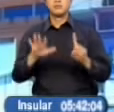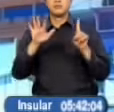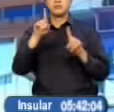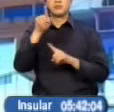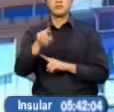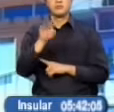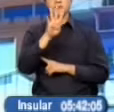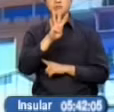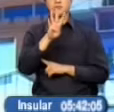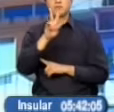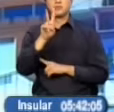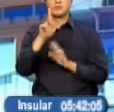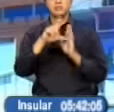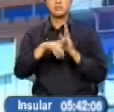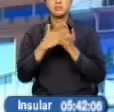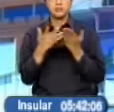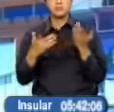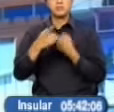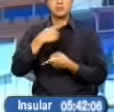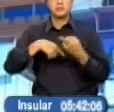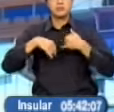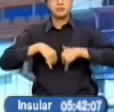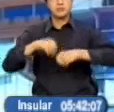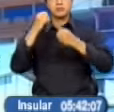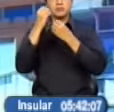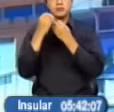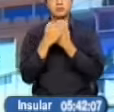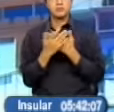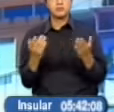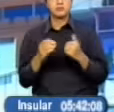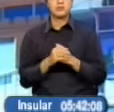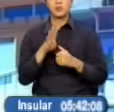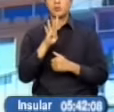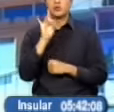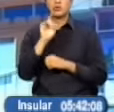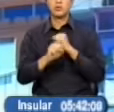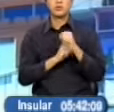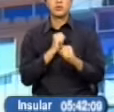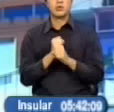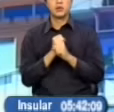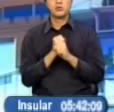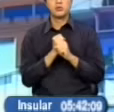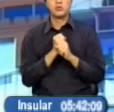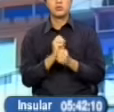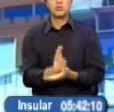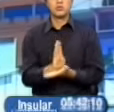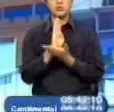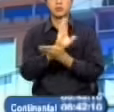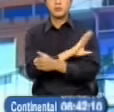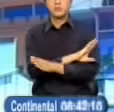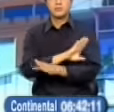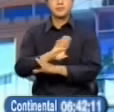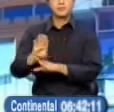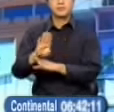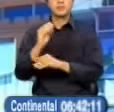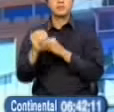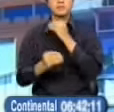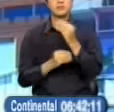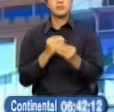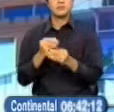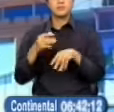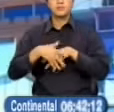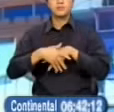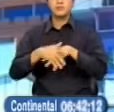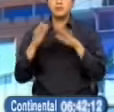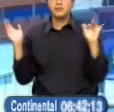42 minutos regresamos con temas locales por los 48 años de vida del seguro social campesino se realizó una